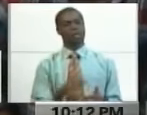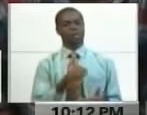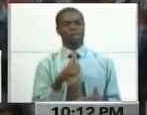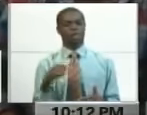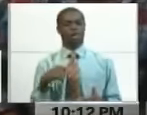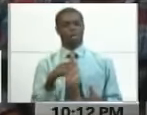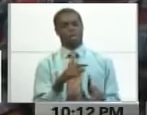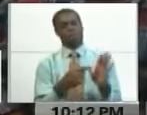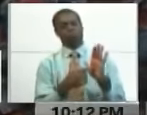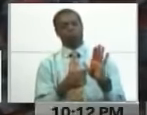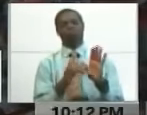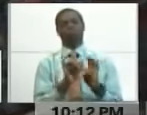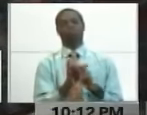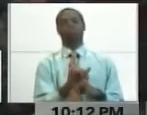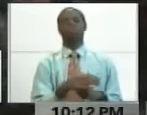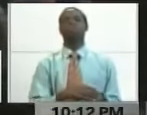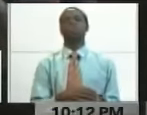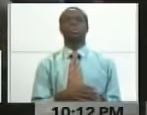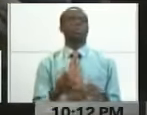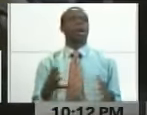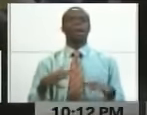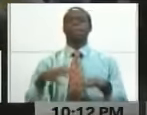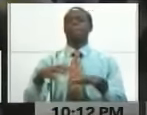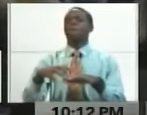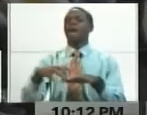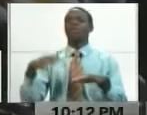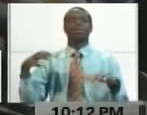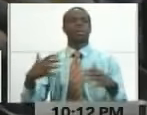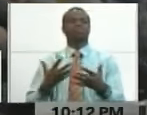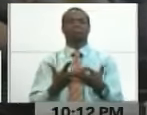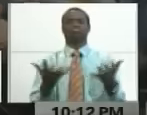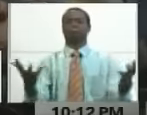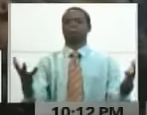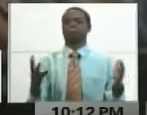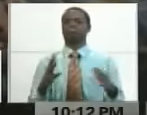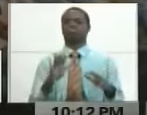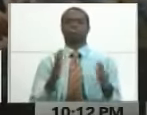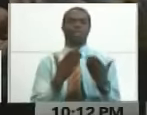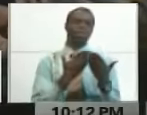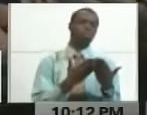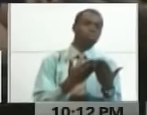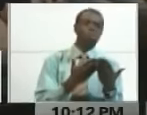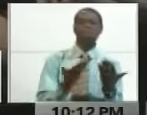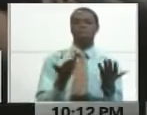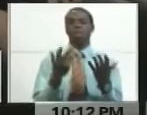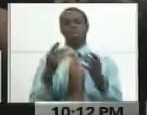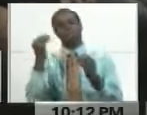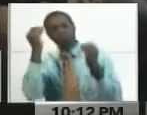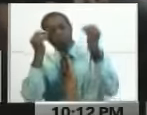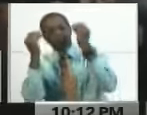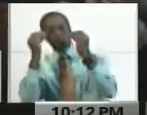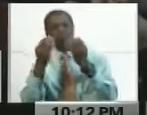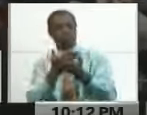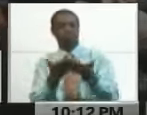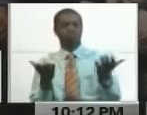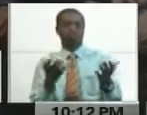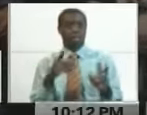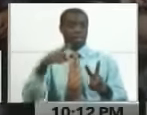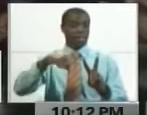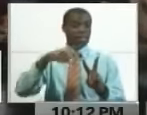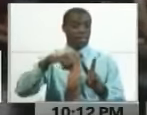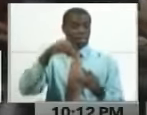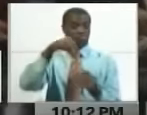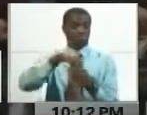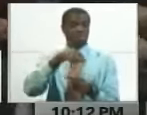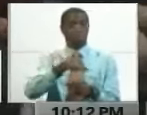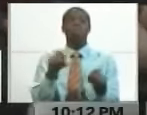personalidad. La mayoría, yo creo, de acuerdo a los estudios de opinión y de rating, la mayoría que te ven son